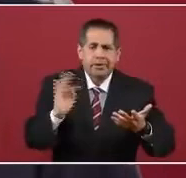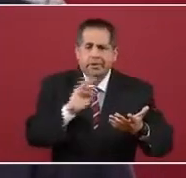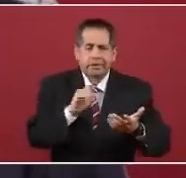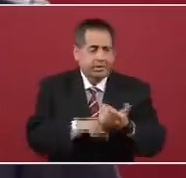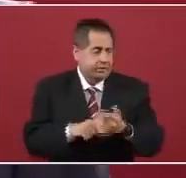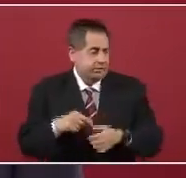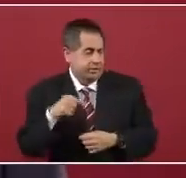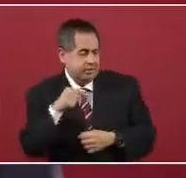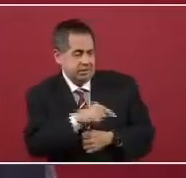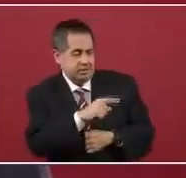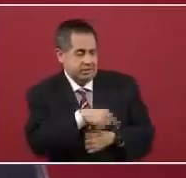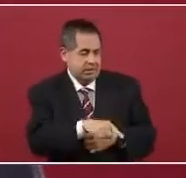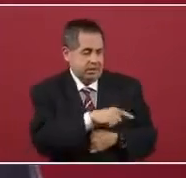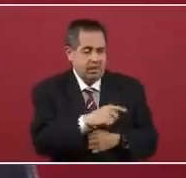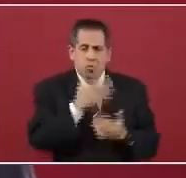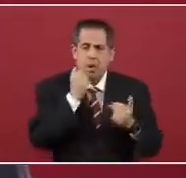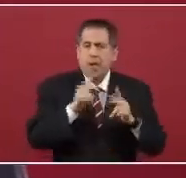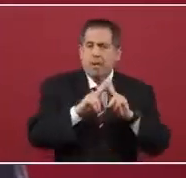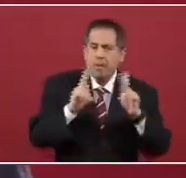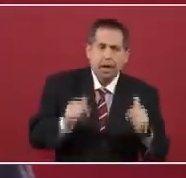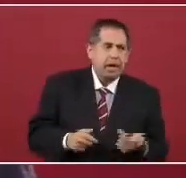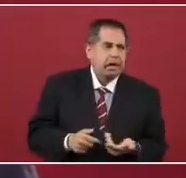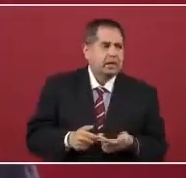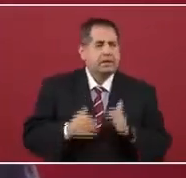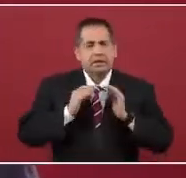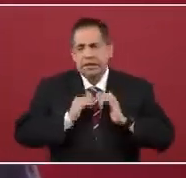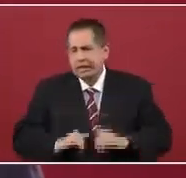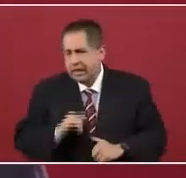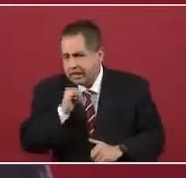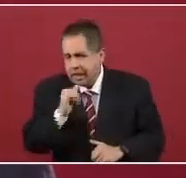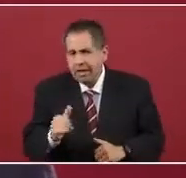no tenemos paz y tranquilidad en el país.